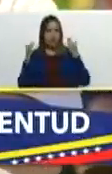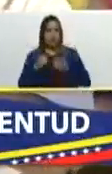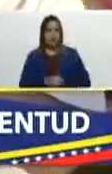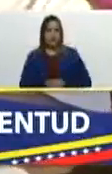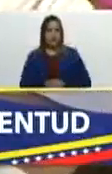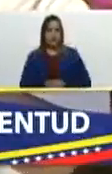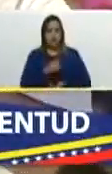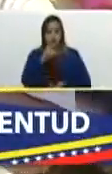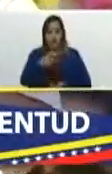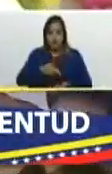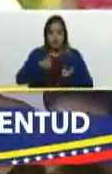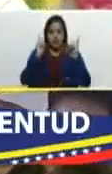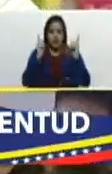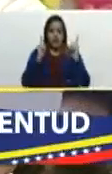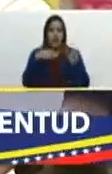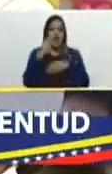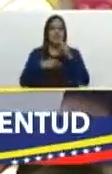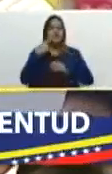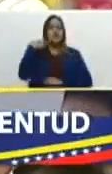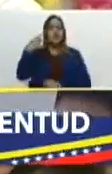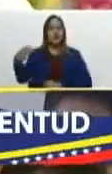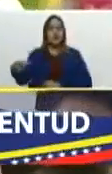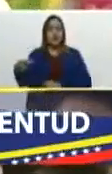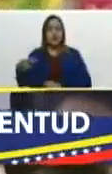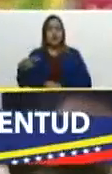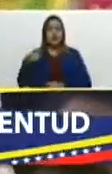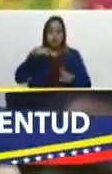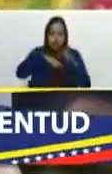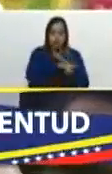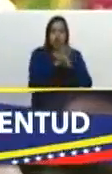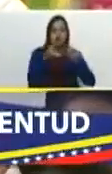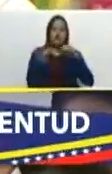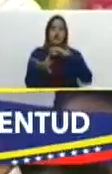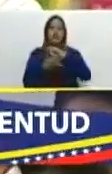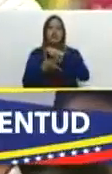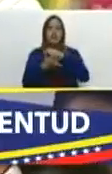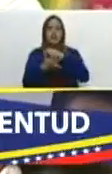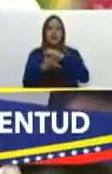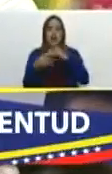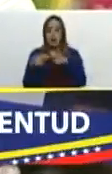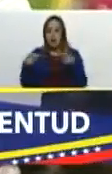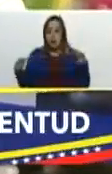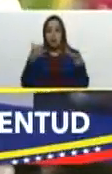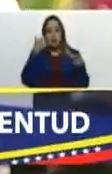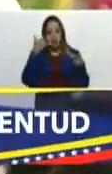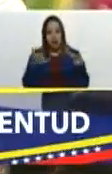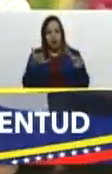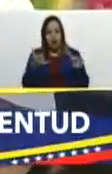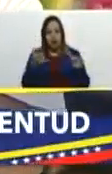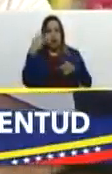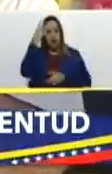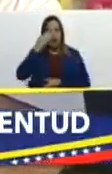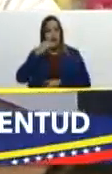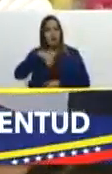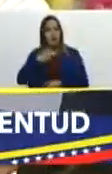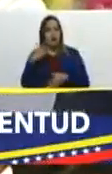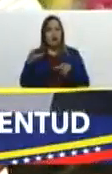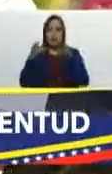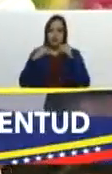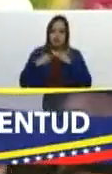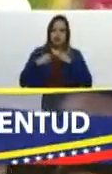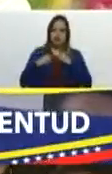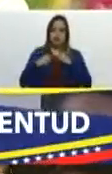que eso permita incluso generar una política de acceso a las nuevas tecnologías con equipos móviles y que desde la juventud podemos asumirla,